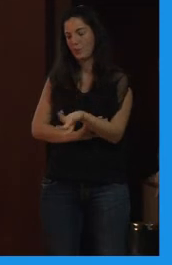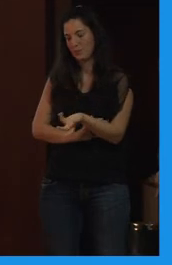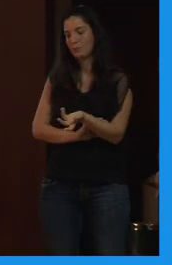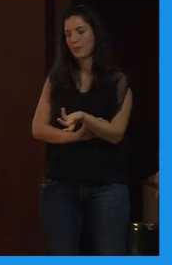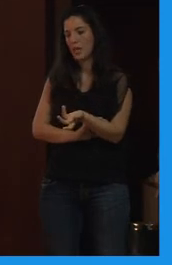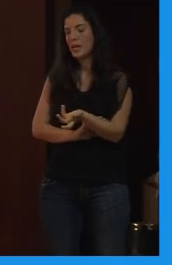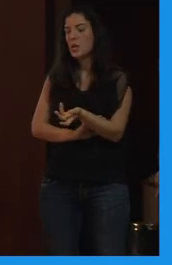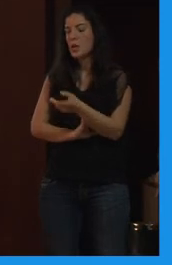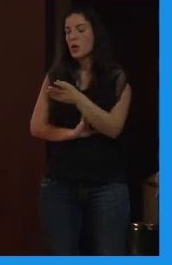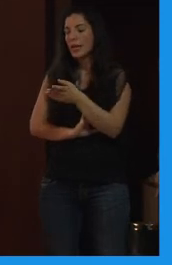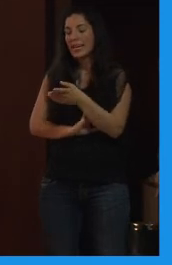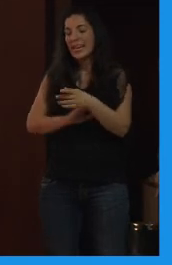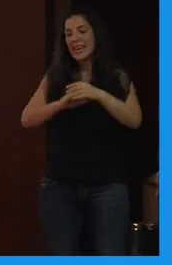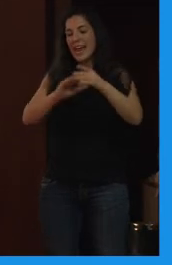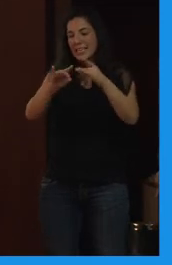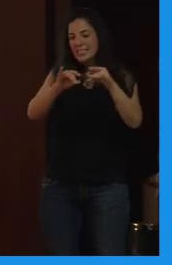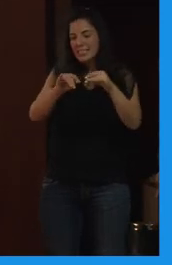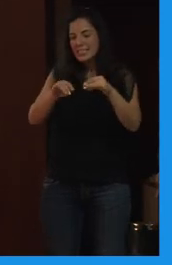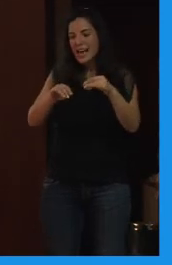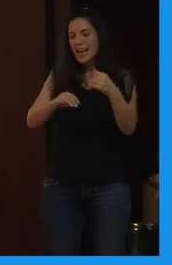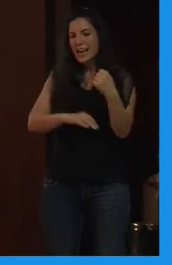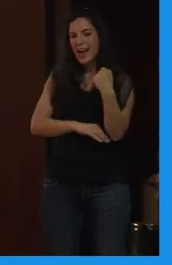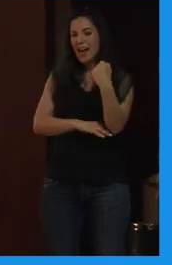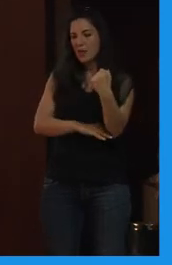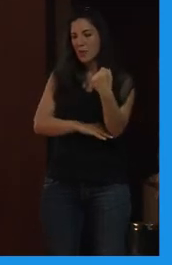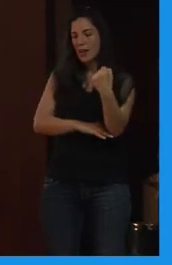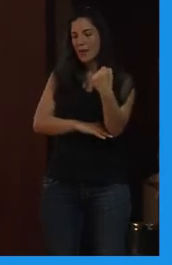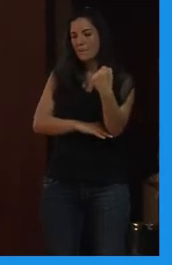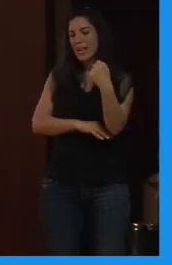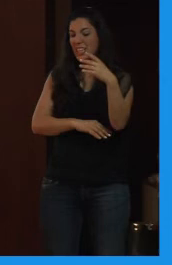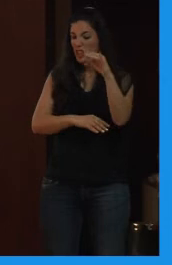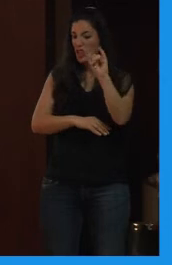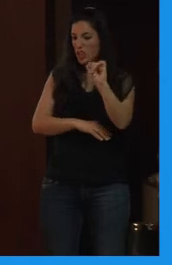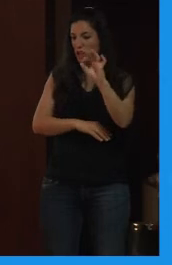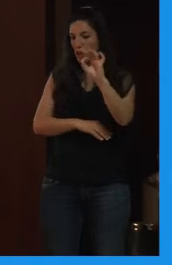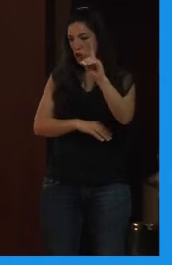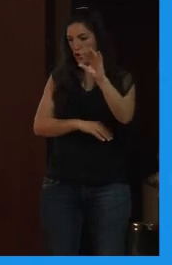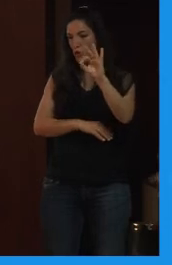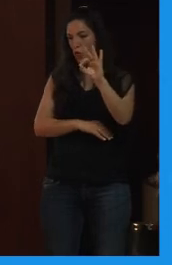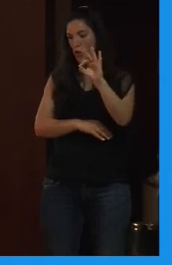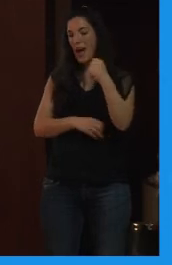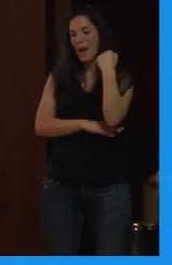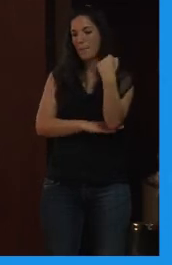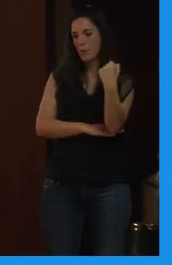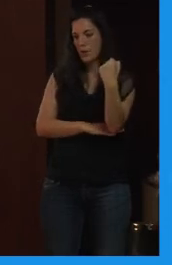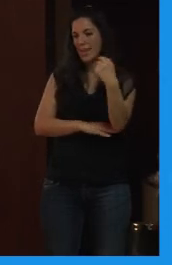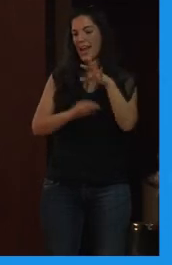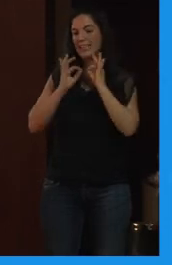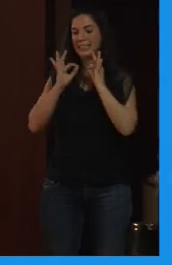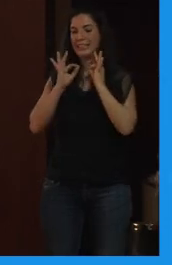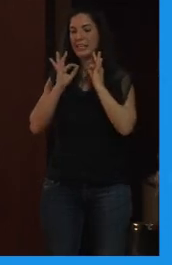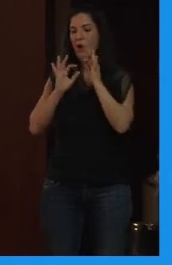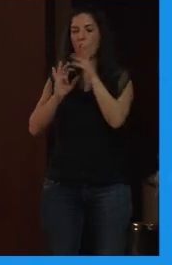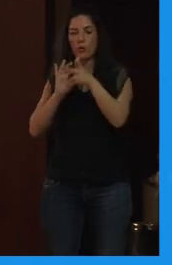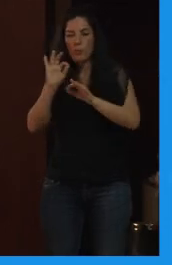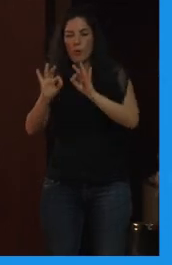formen las hormonas tiroideas, se requiere yodo. Y el yodo solo está realmente